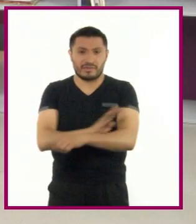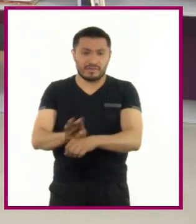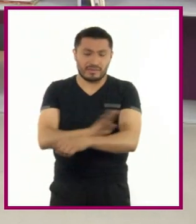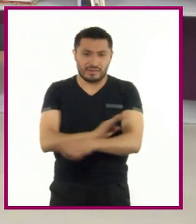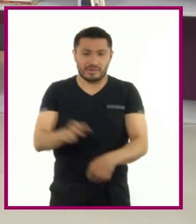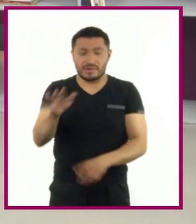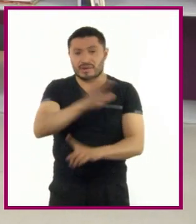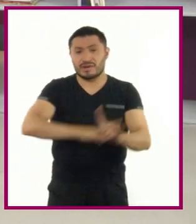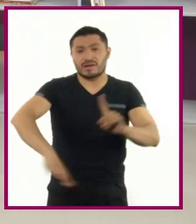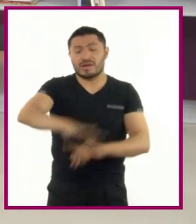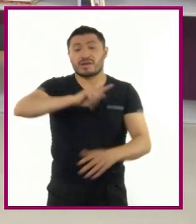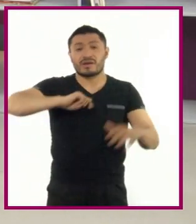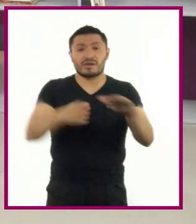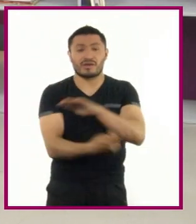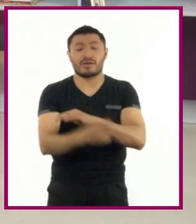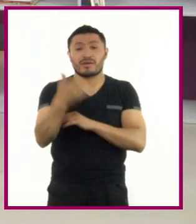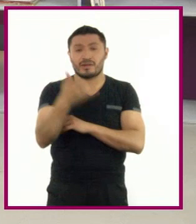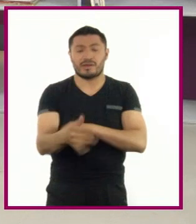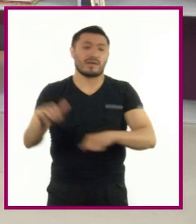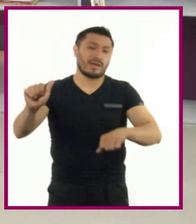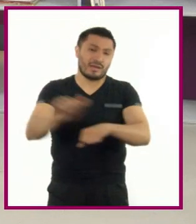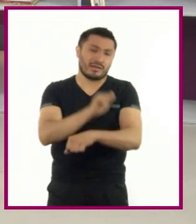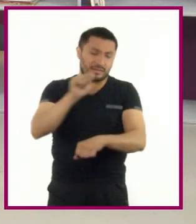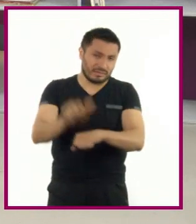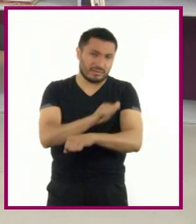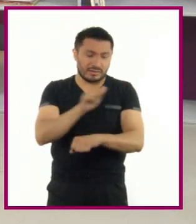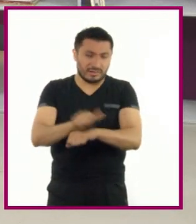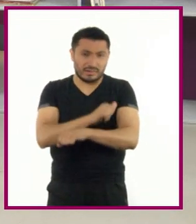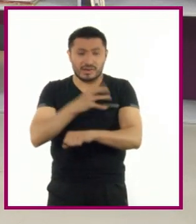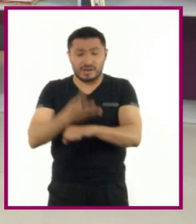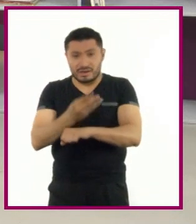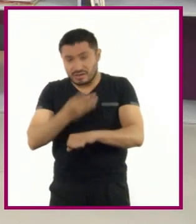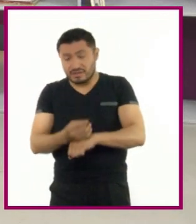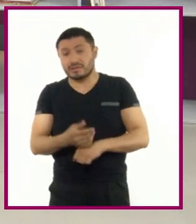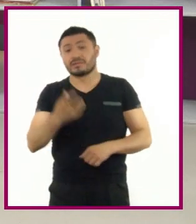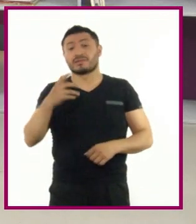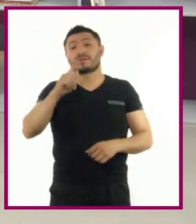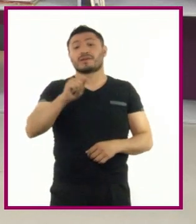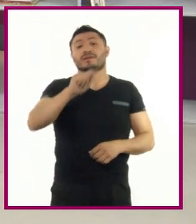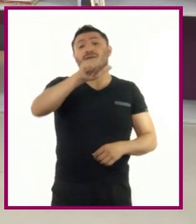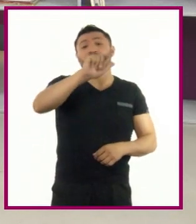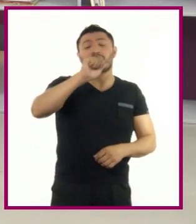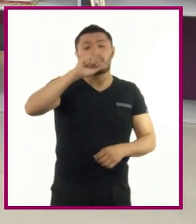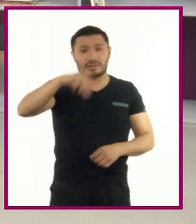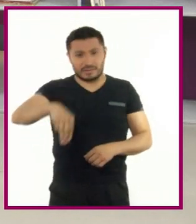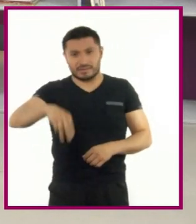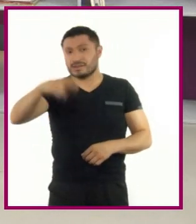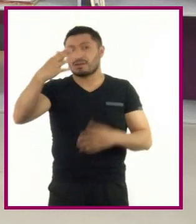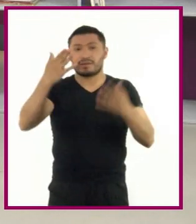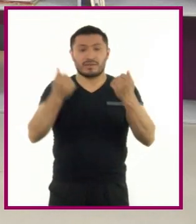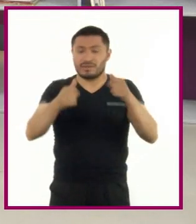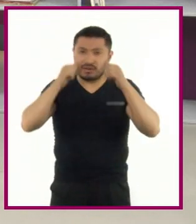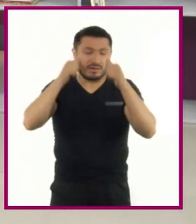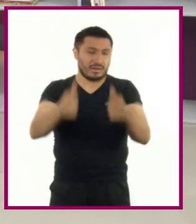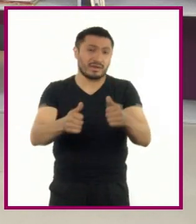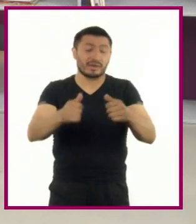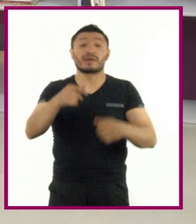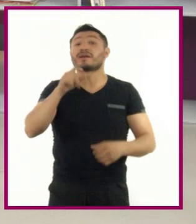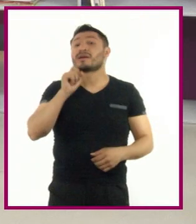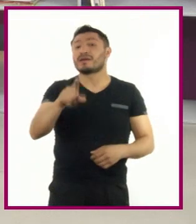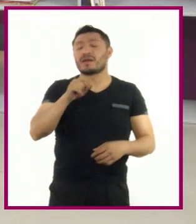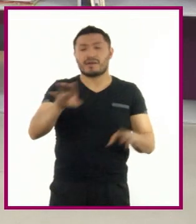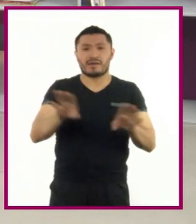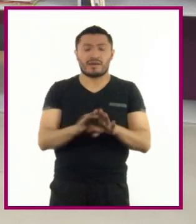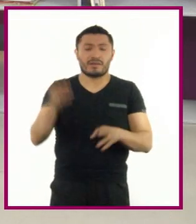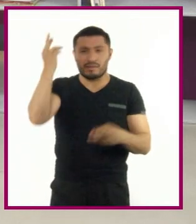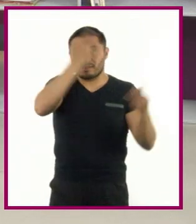al sector tecnológico y automotriz, los cuales el Telecán no planteaba con tanta atención. Además, se estipuló